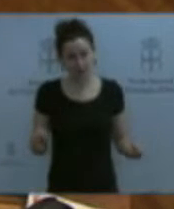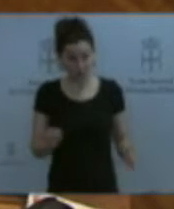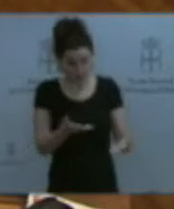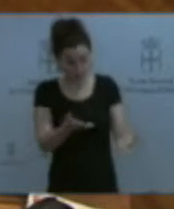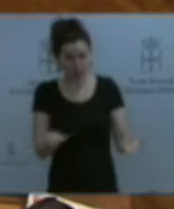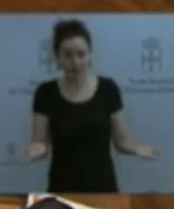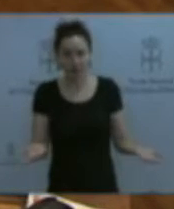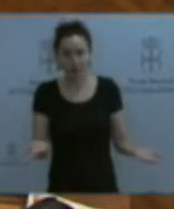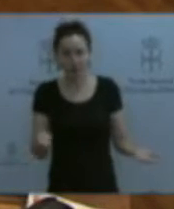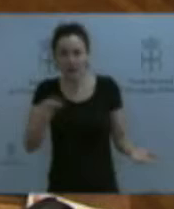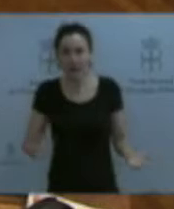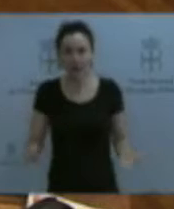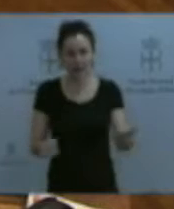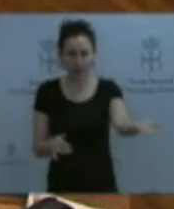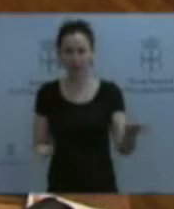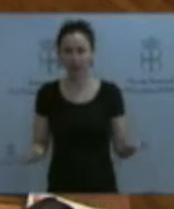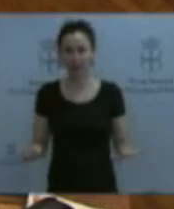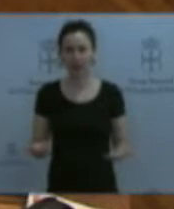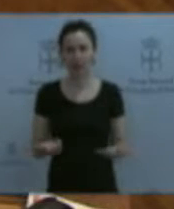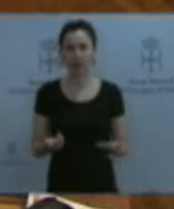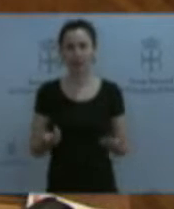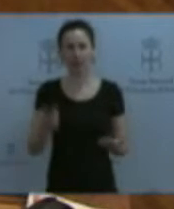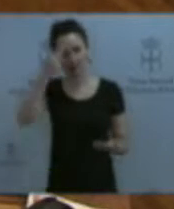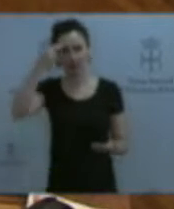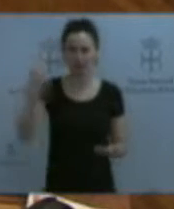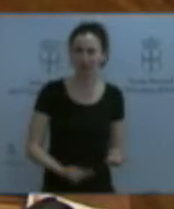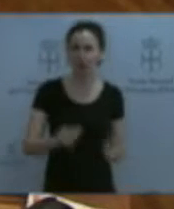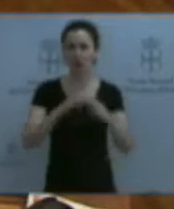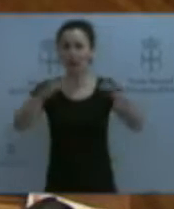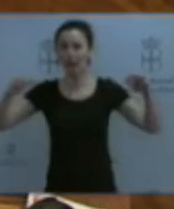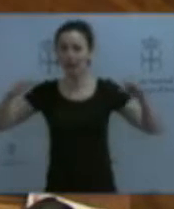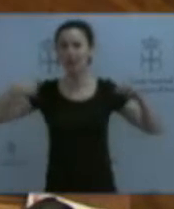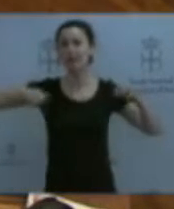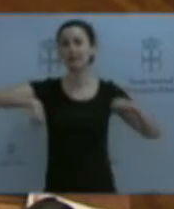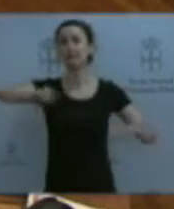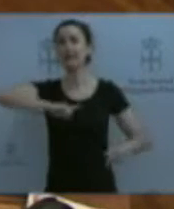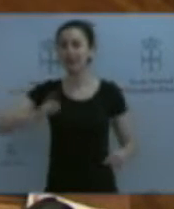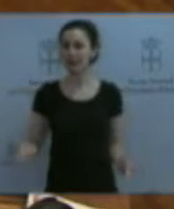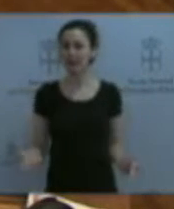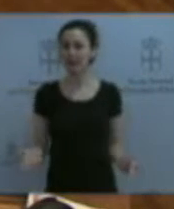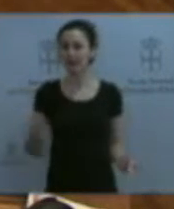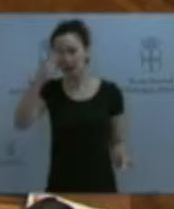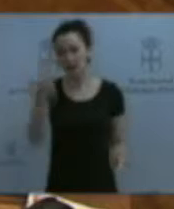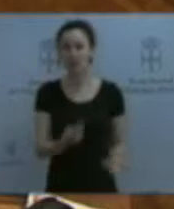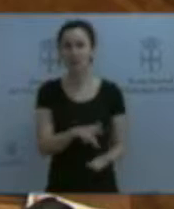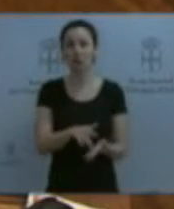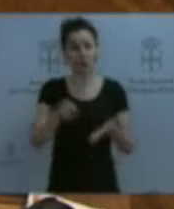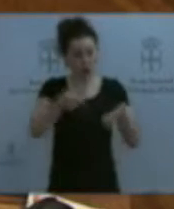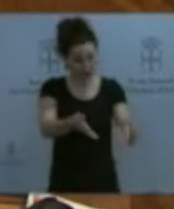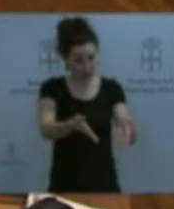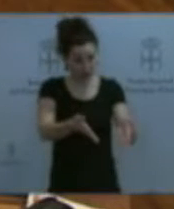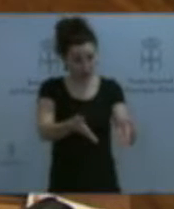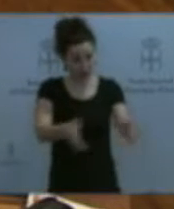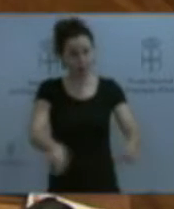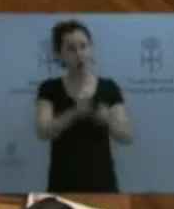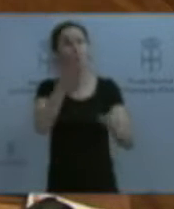Señorías, señora Fernández, le pide respeto a esta Cámara y a esta Presidencia y respeto a quien está en el uso de la palabra, independientemente